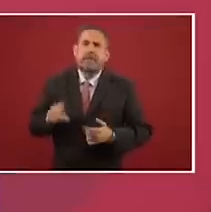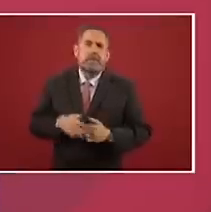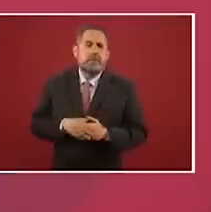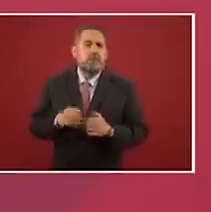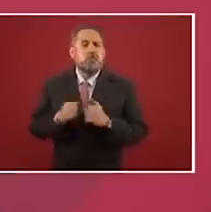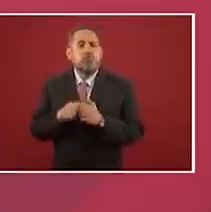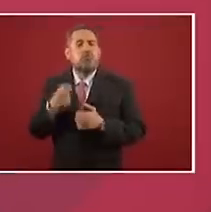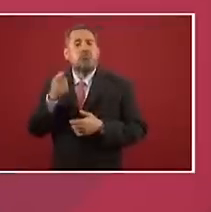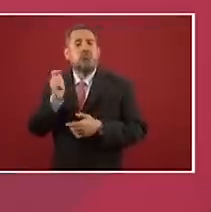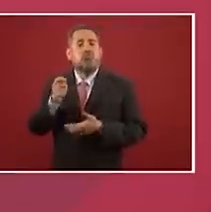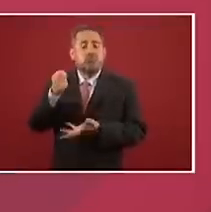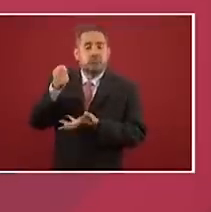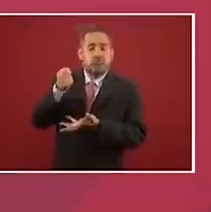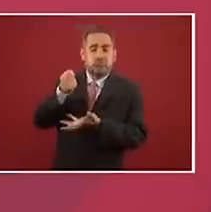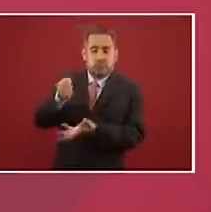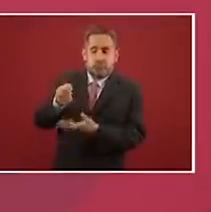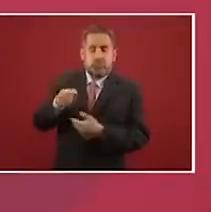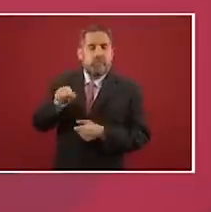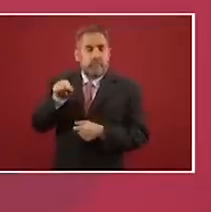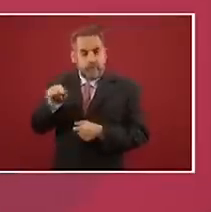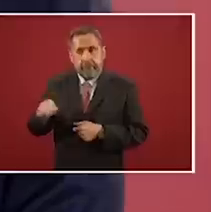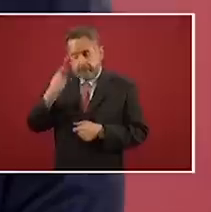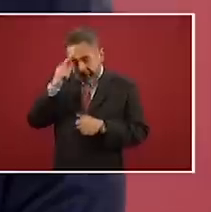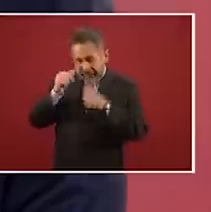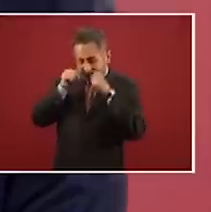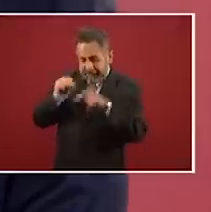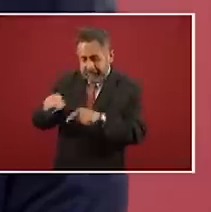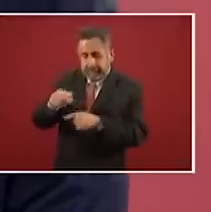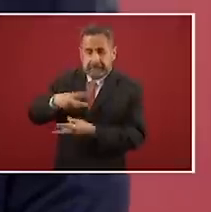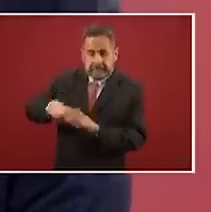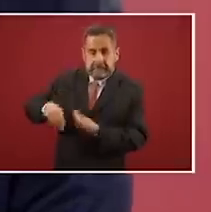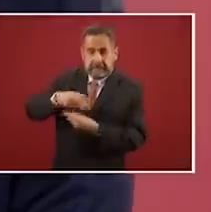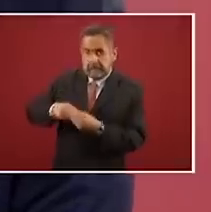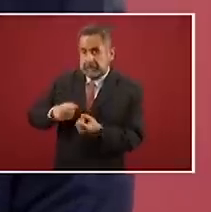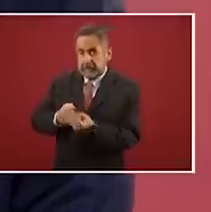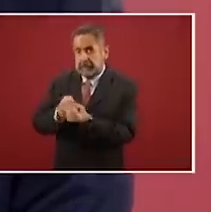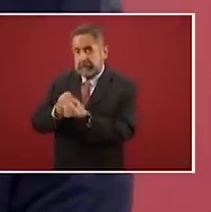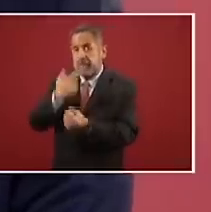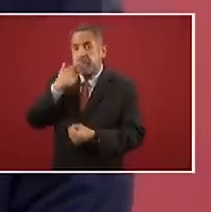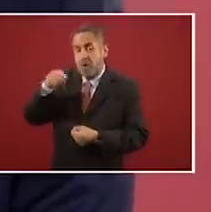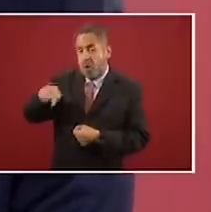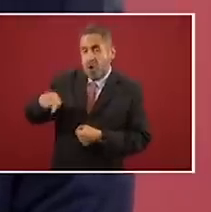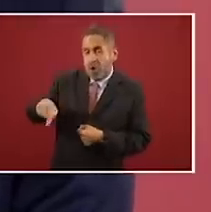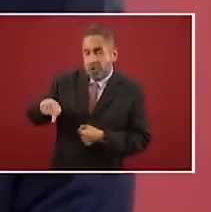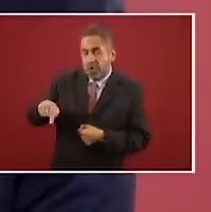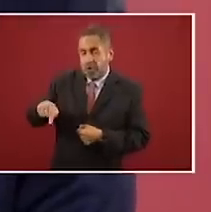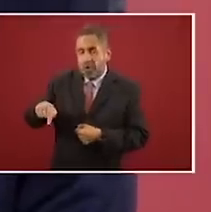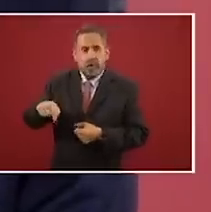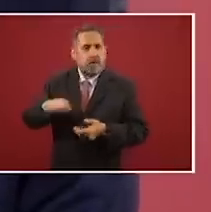con recursos renovables. Por ejemplo, ¿sí? Vamos a